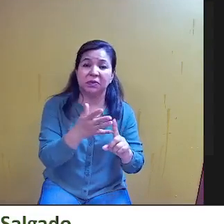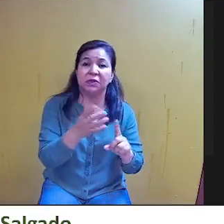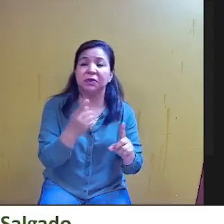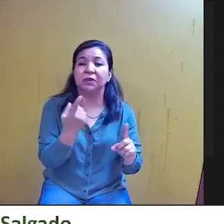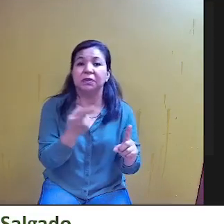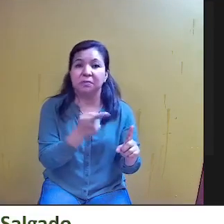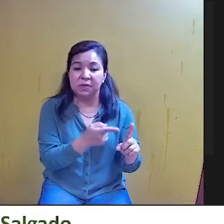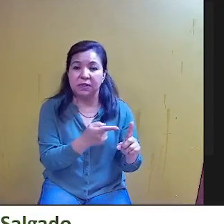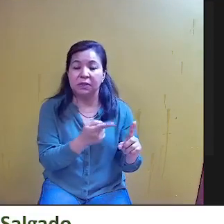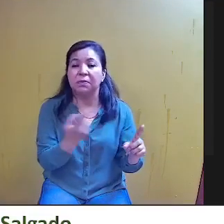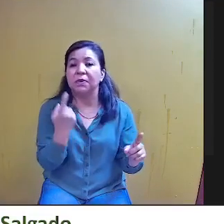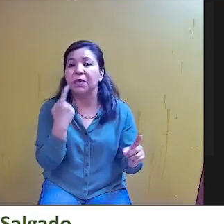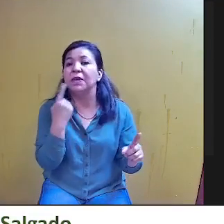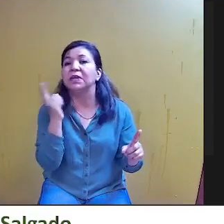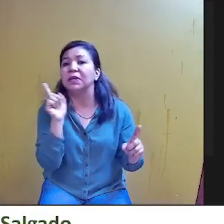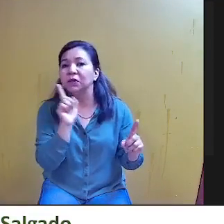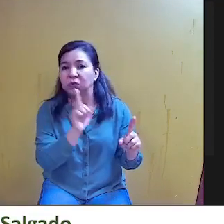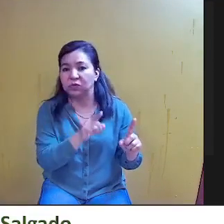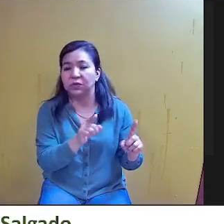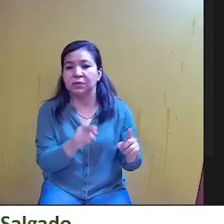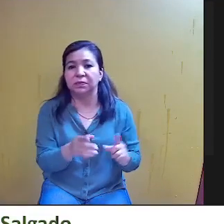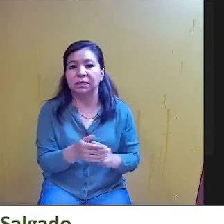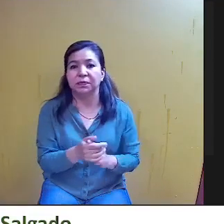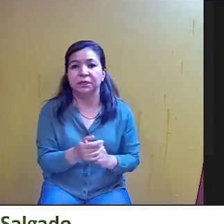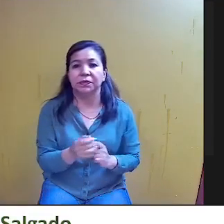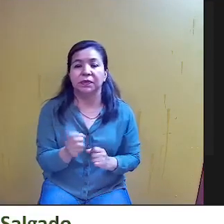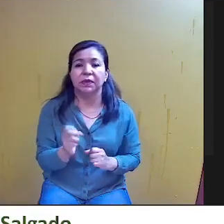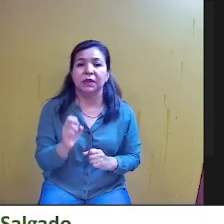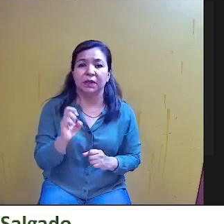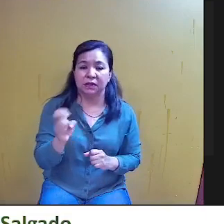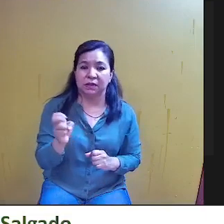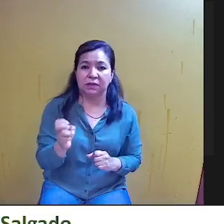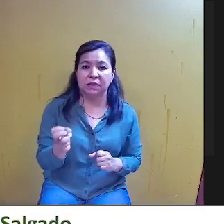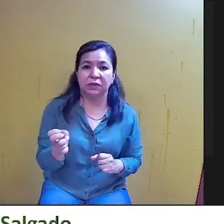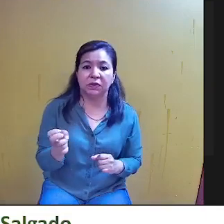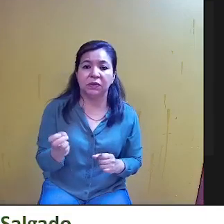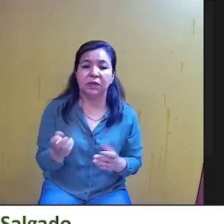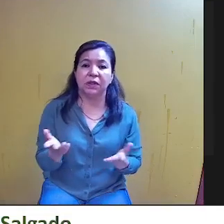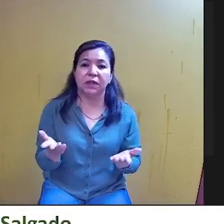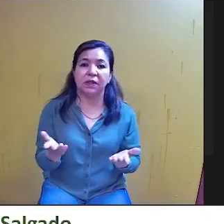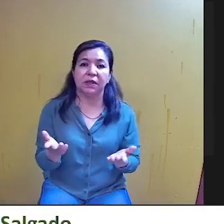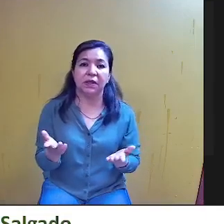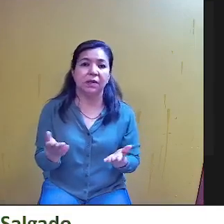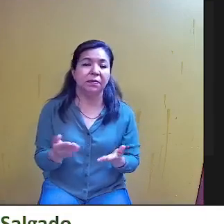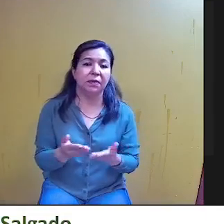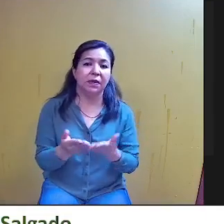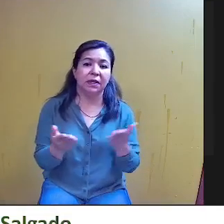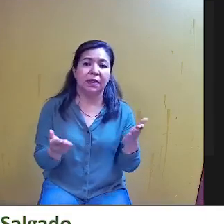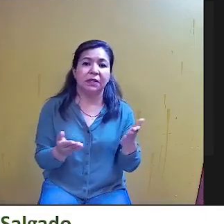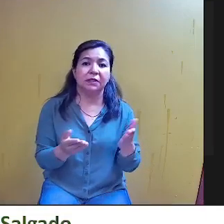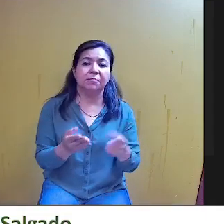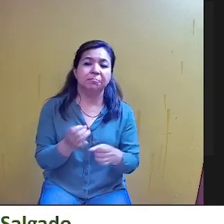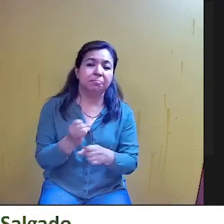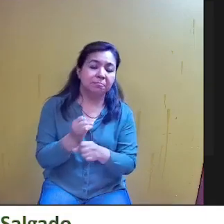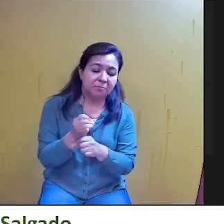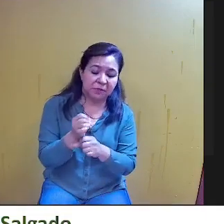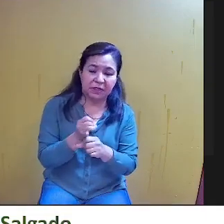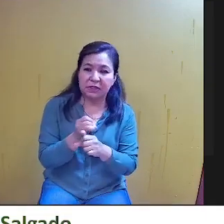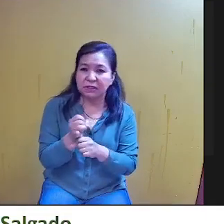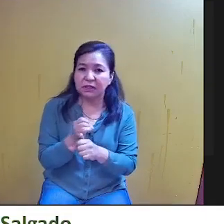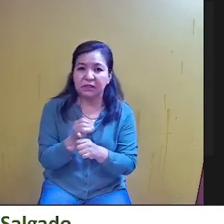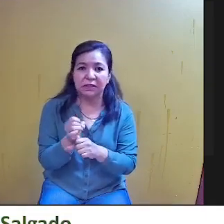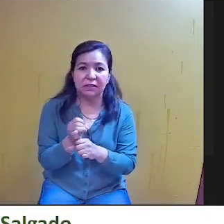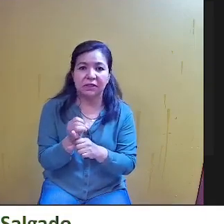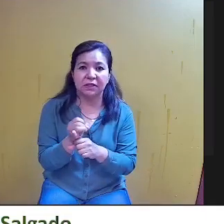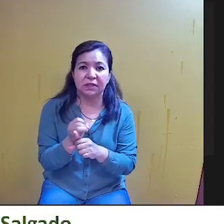denuncia. En este sentido, se debe destacar que deben de ser empleadas en el análisis de la